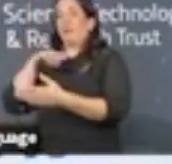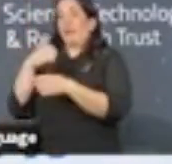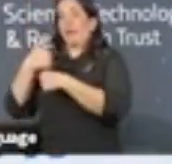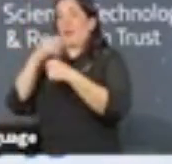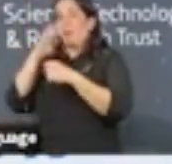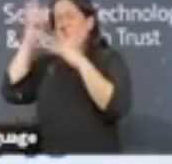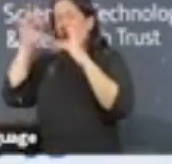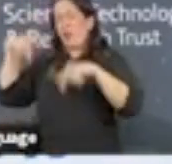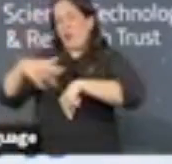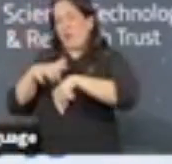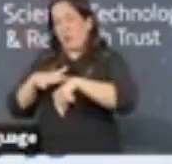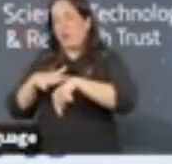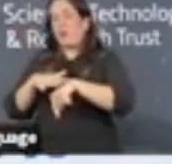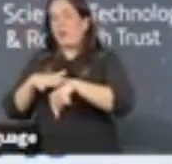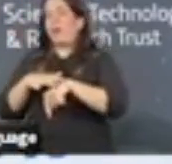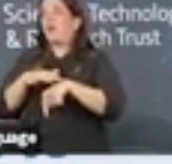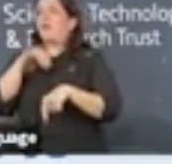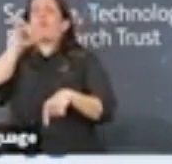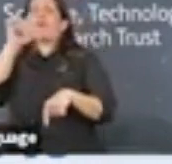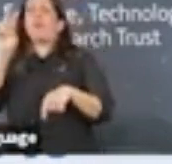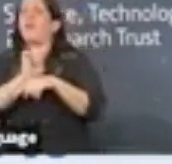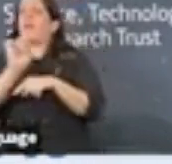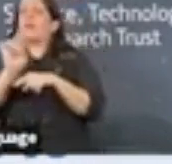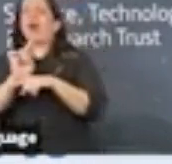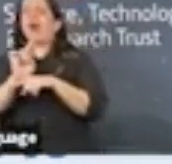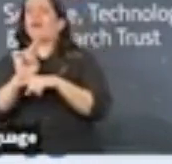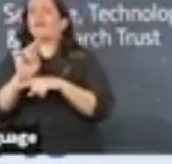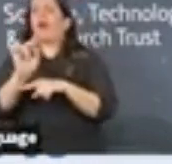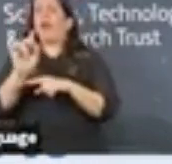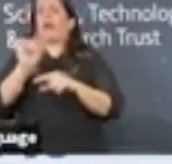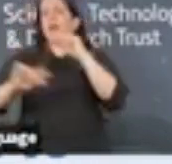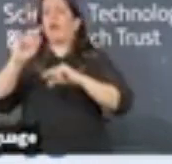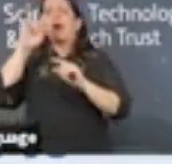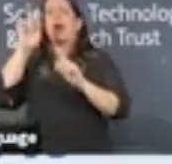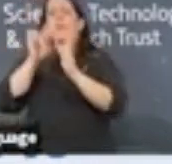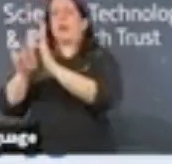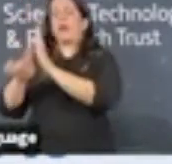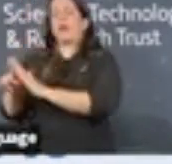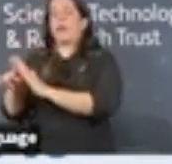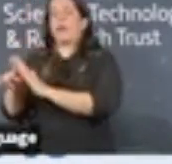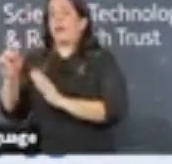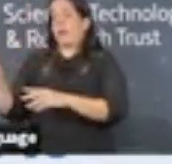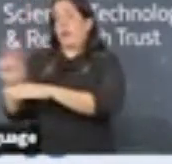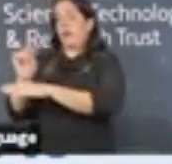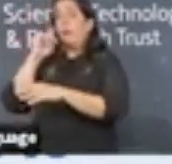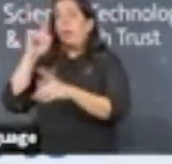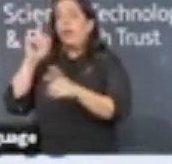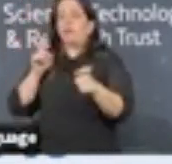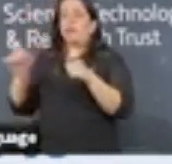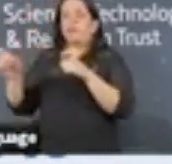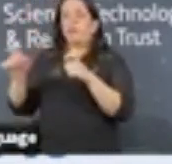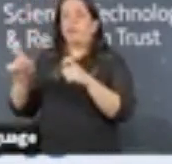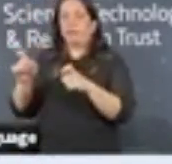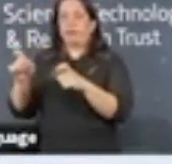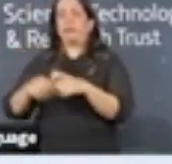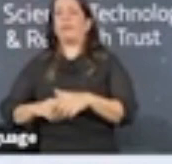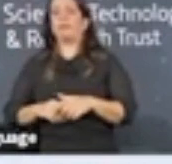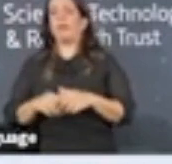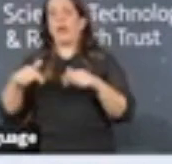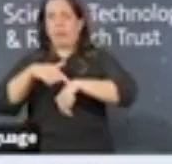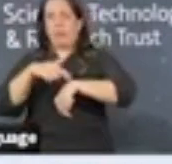No usan insecticidas y se usan tanto para monitorear como para controlar el Aedes aegypti en Puerto Rico.